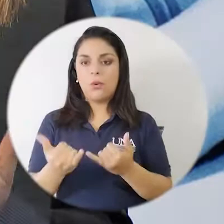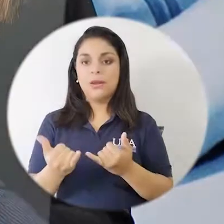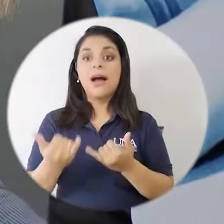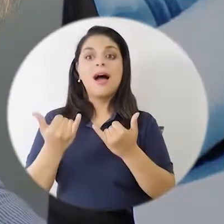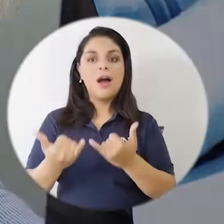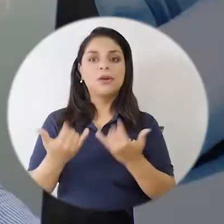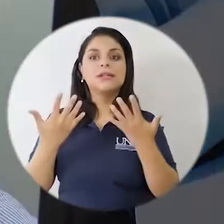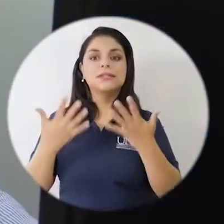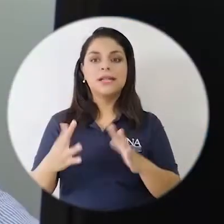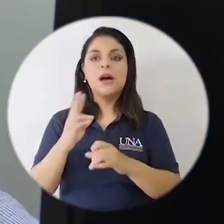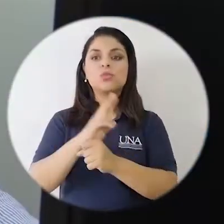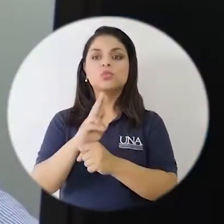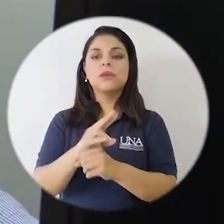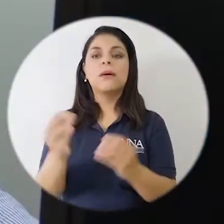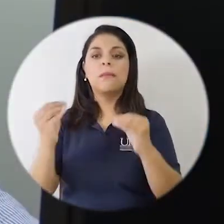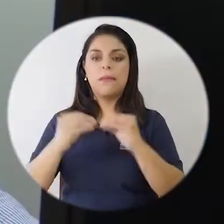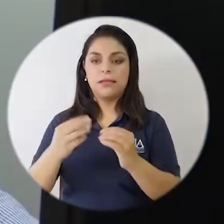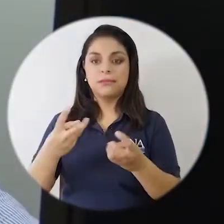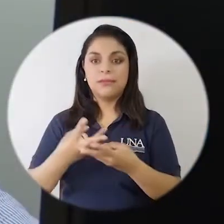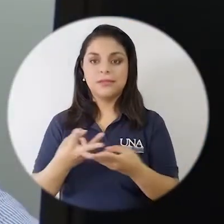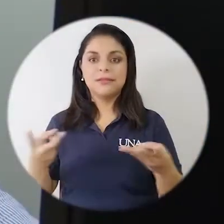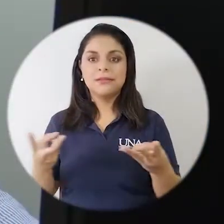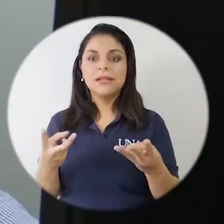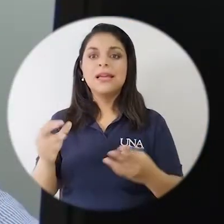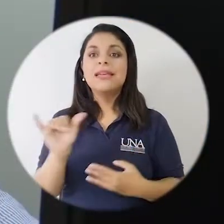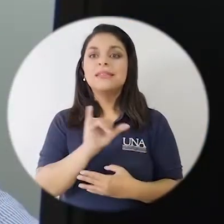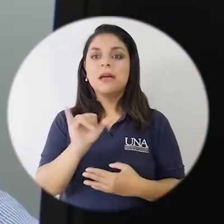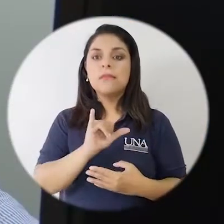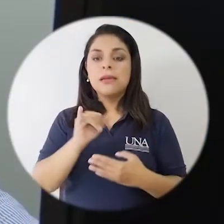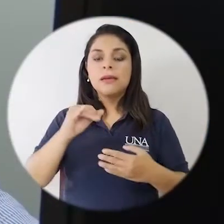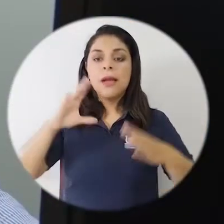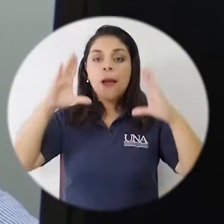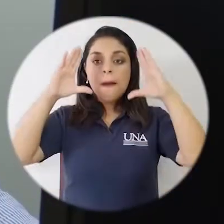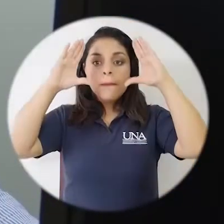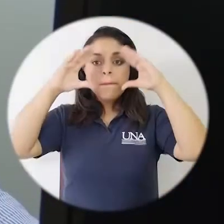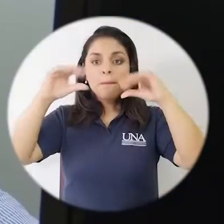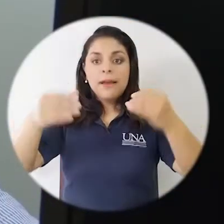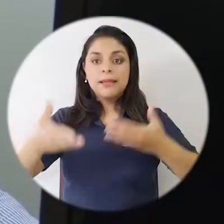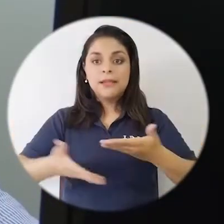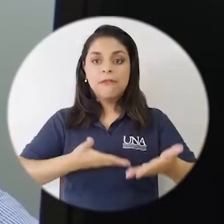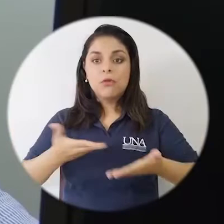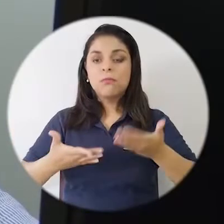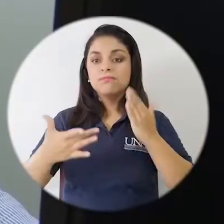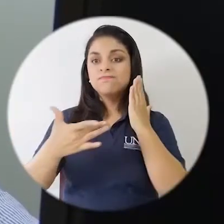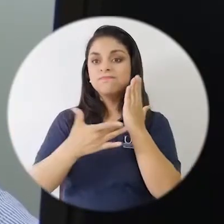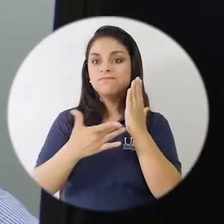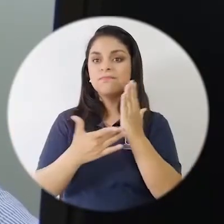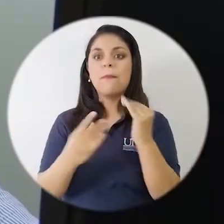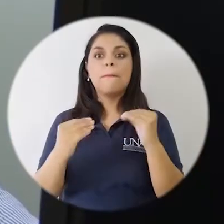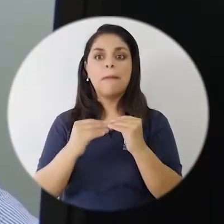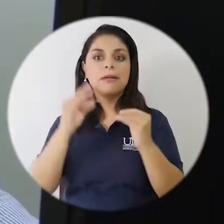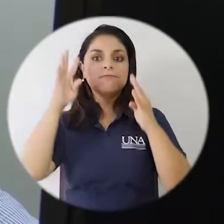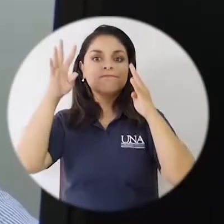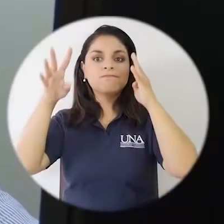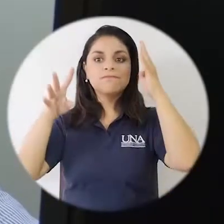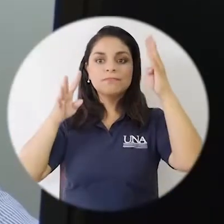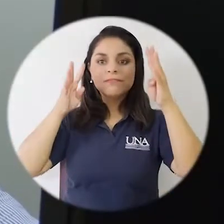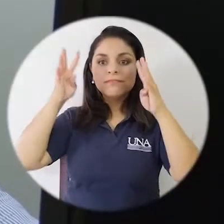recursos. Inclusive las plataformas tecnológicas han innovado, nos han dado más el uso de salas, el